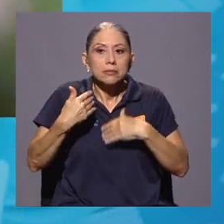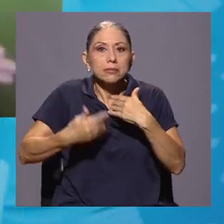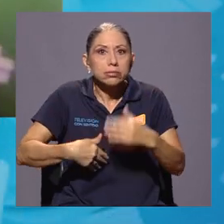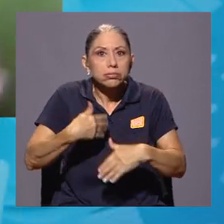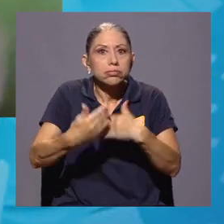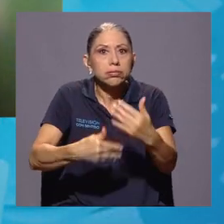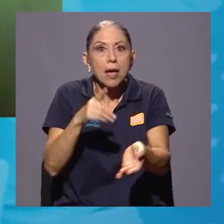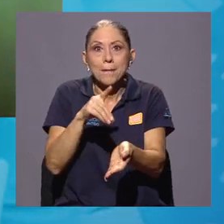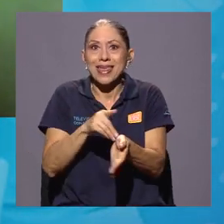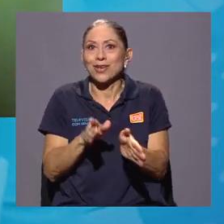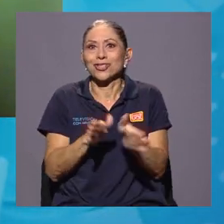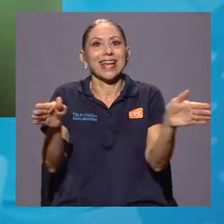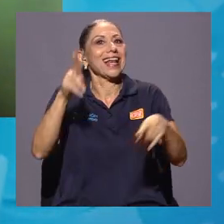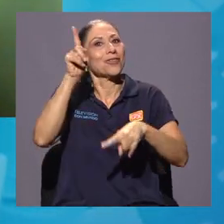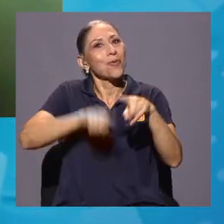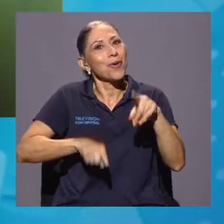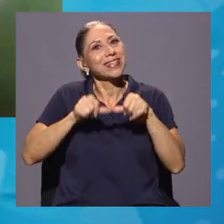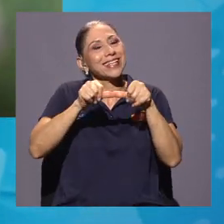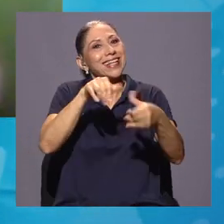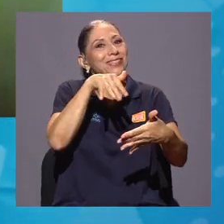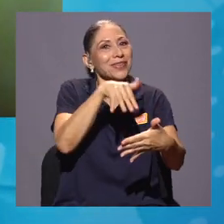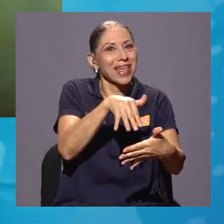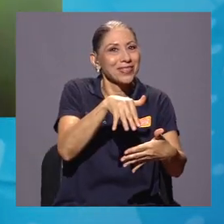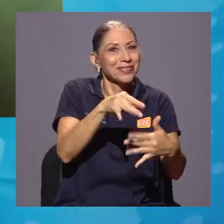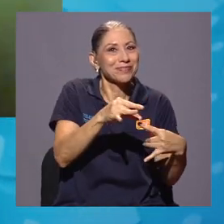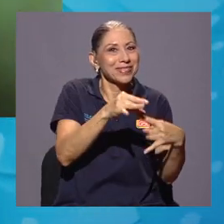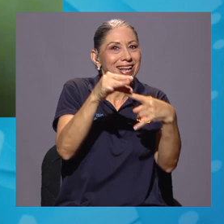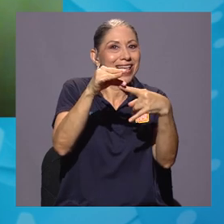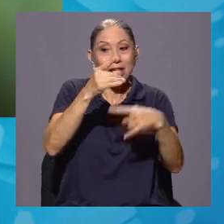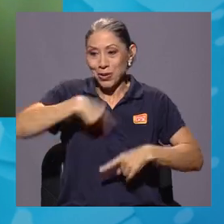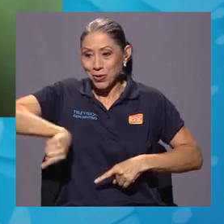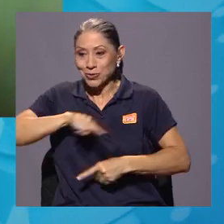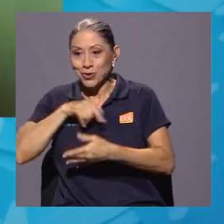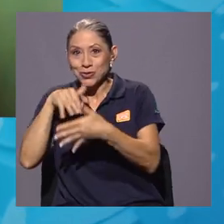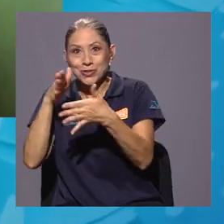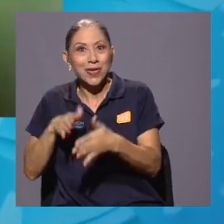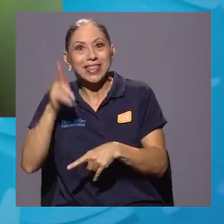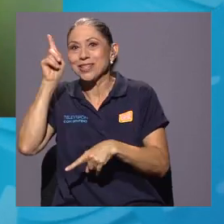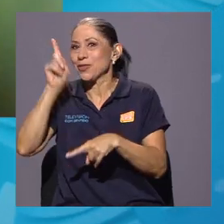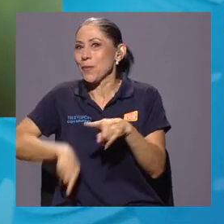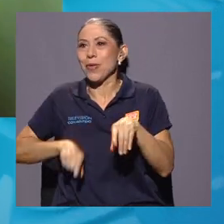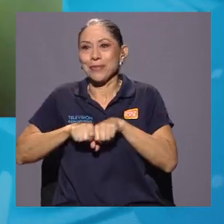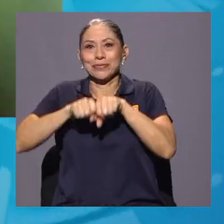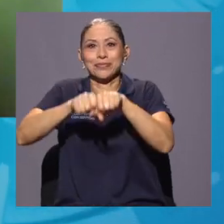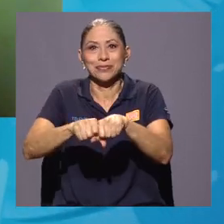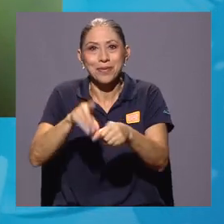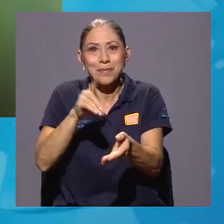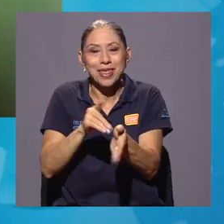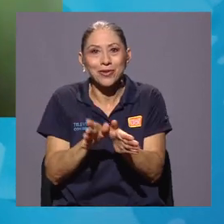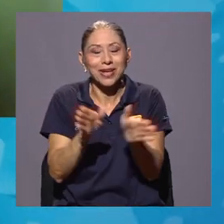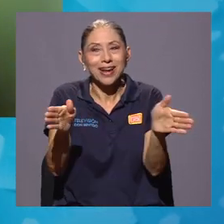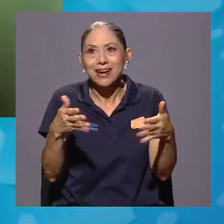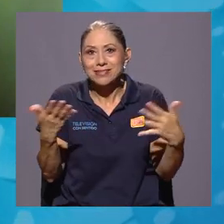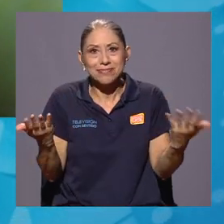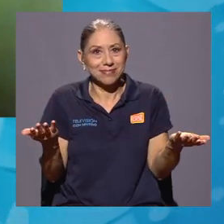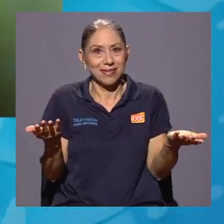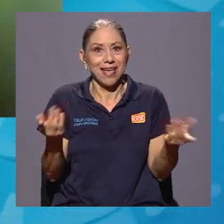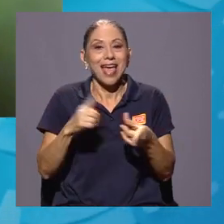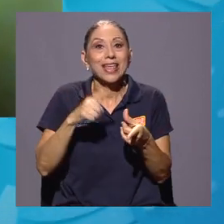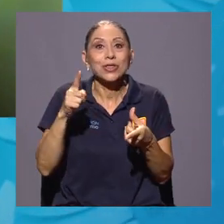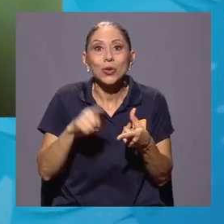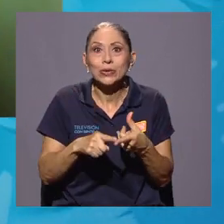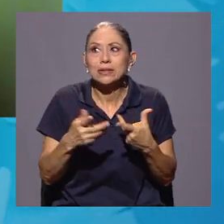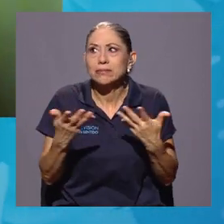la que los médicos generales no se pueden especializar, los que somos estudiantes no podemos ser médicos generales y así sucesivamente. Entonces, tenemos un